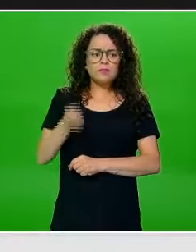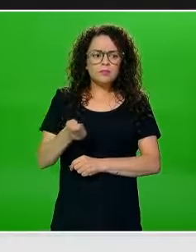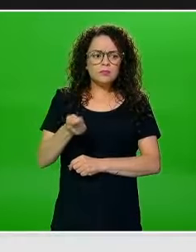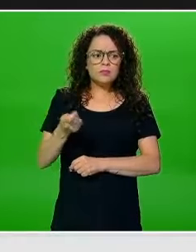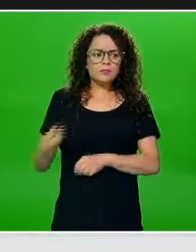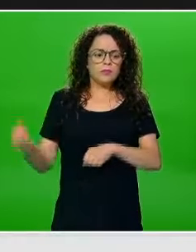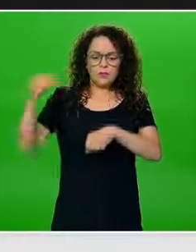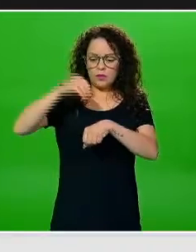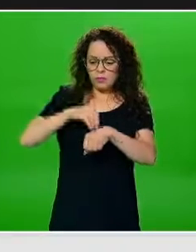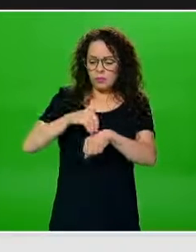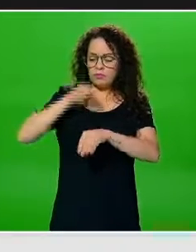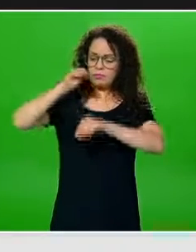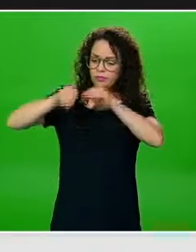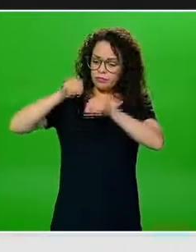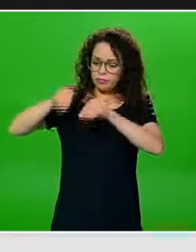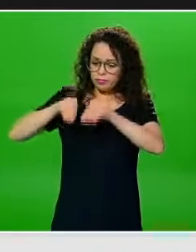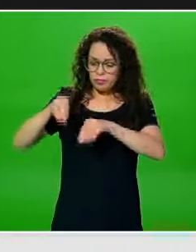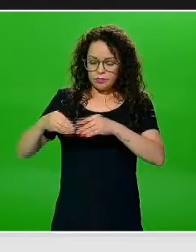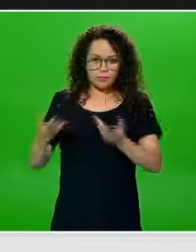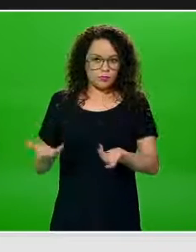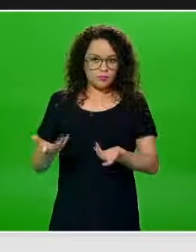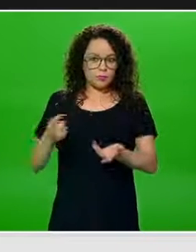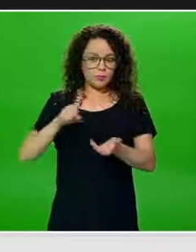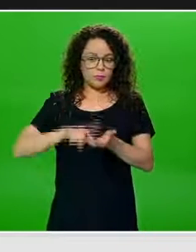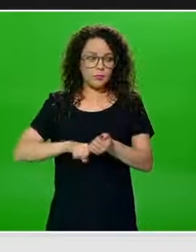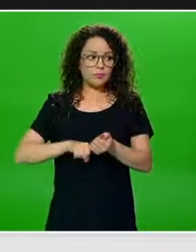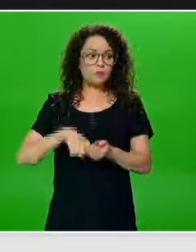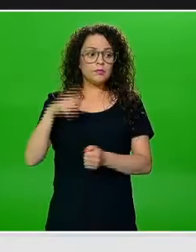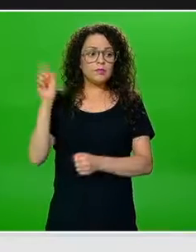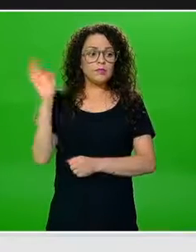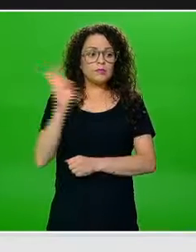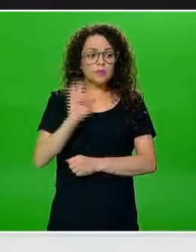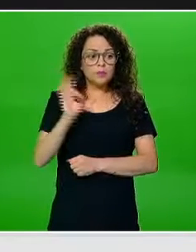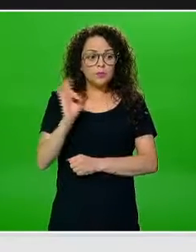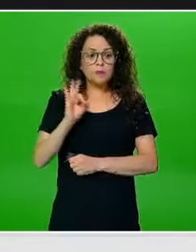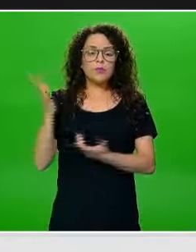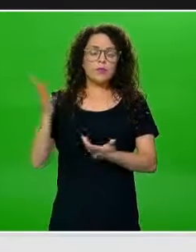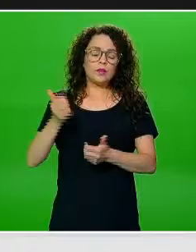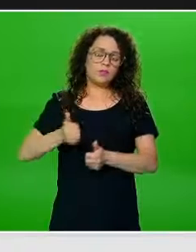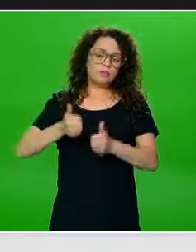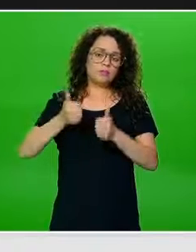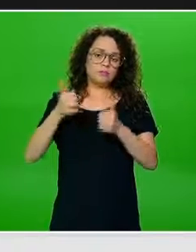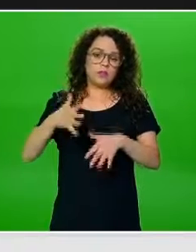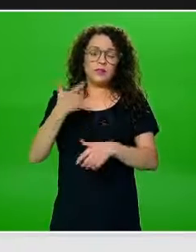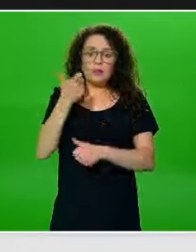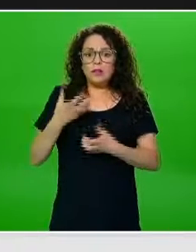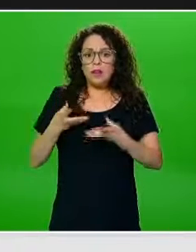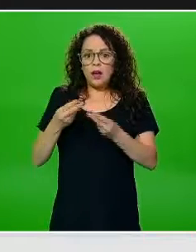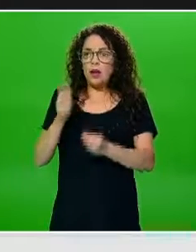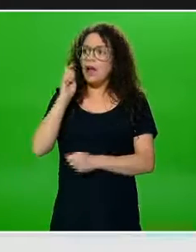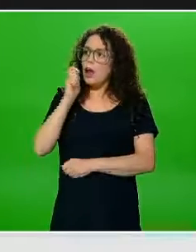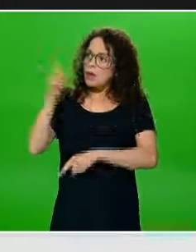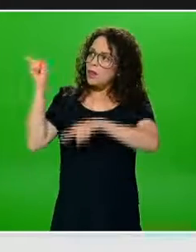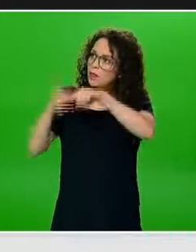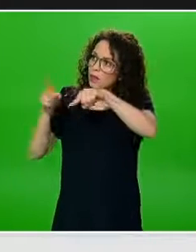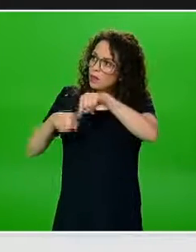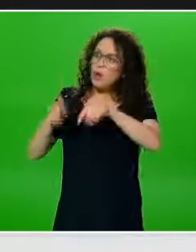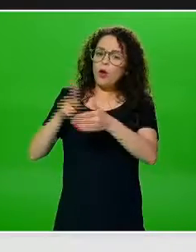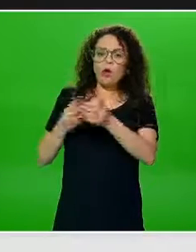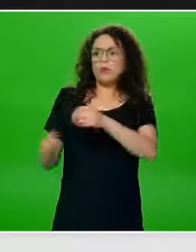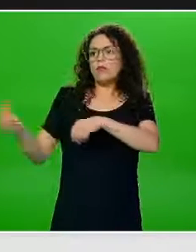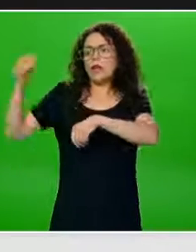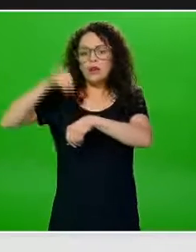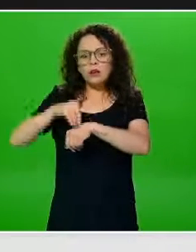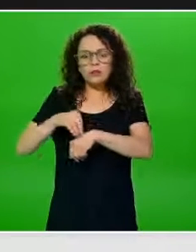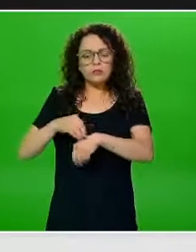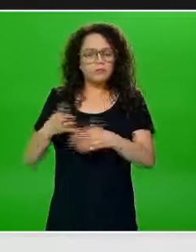pone y se acondiciona, o sea, sería un costo alto desmontarlo y volverlo a montar. Ese era, en ese sentido, va